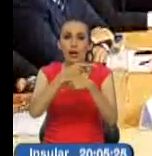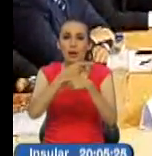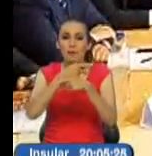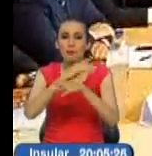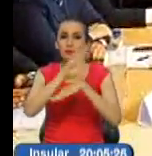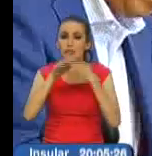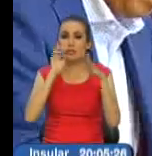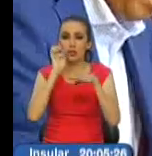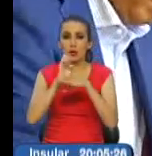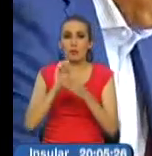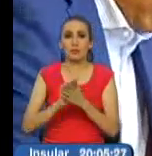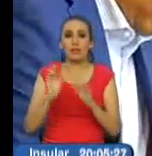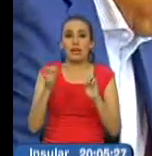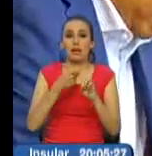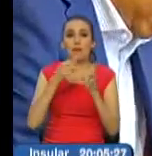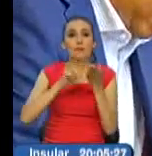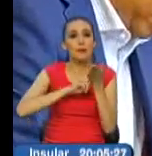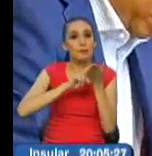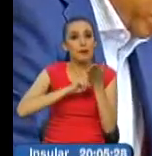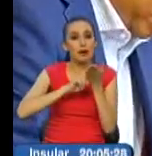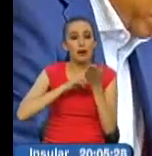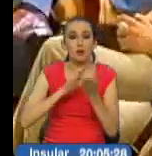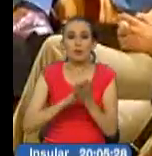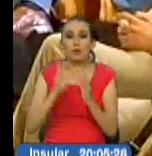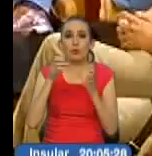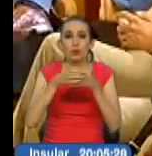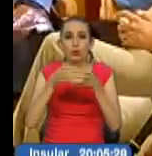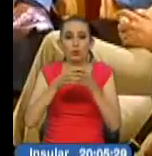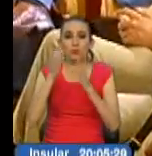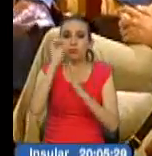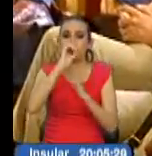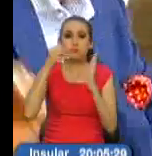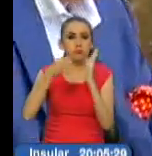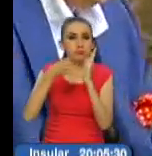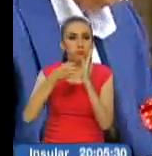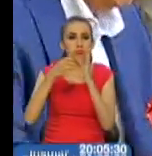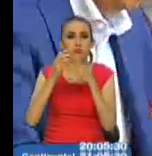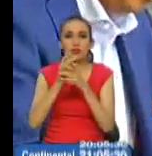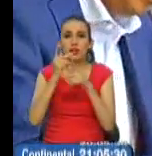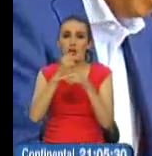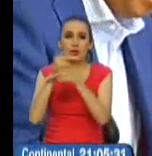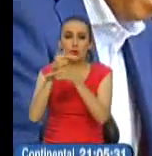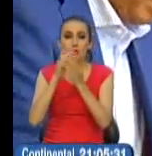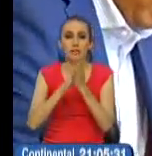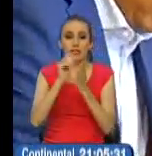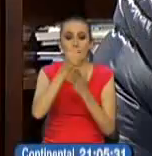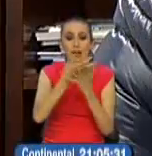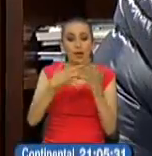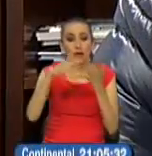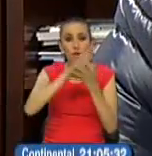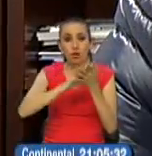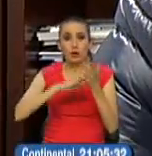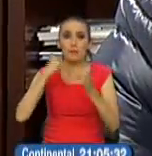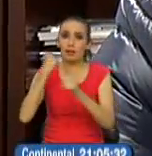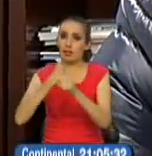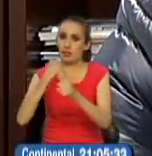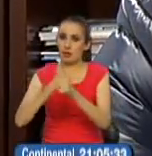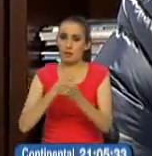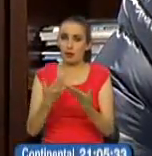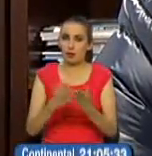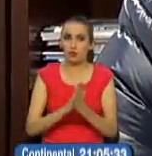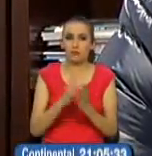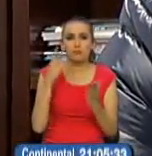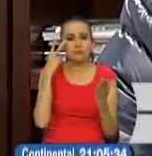primera reunión, el Consejo Consultivo Productivo y Tributario estableció su hoja de ruta y cronograma de trabajo. Y esto tiene que ver